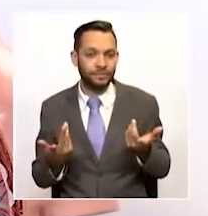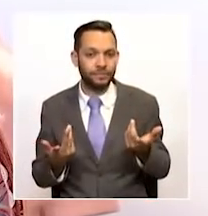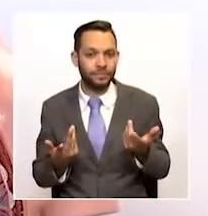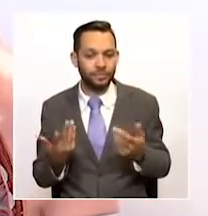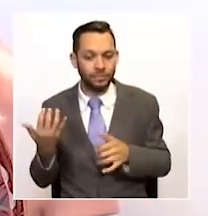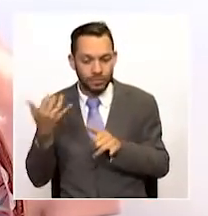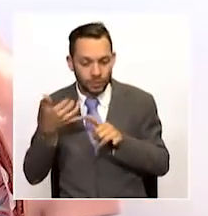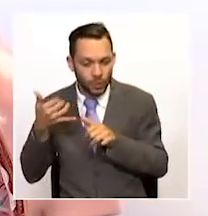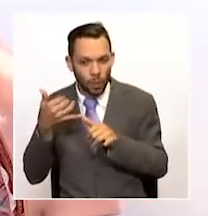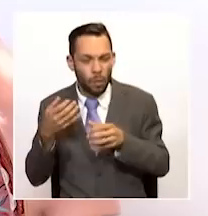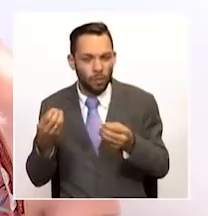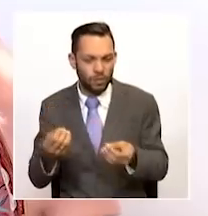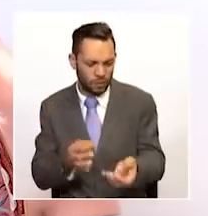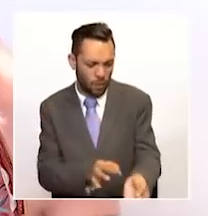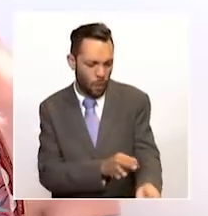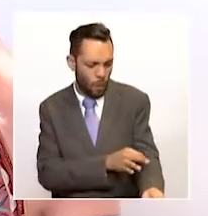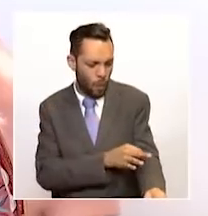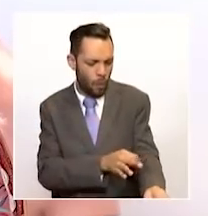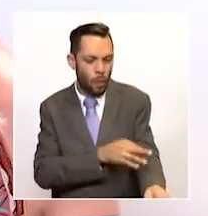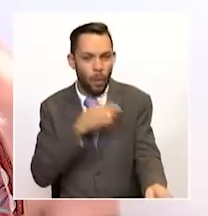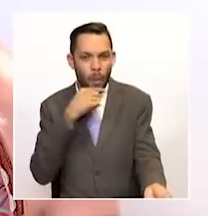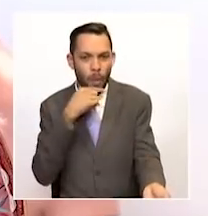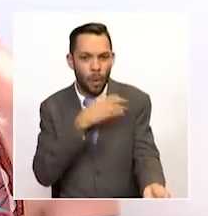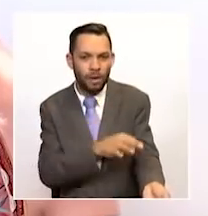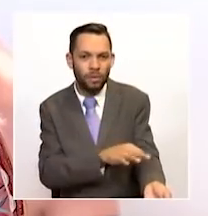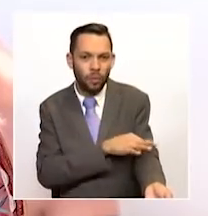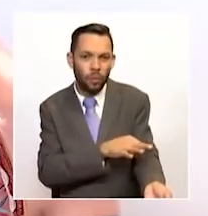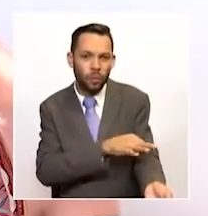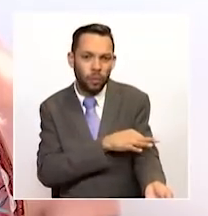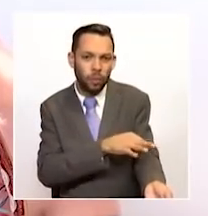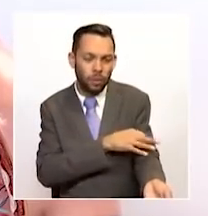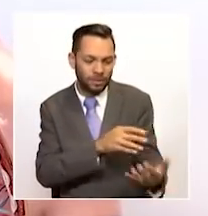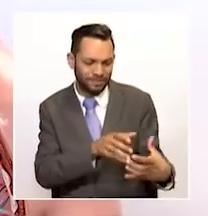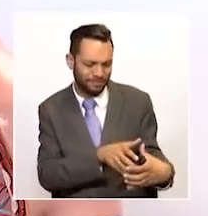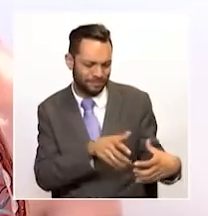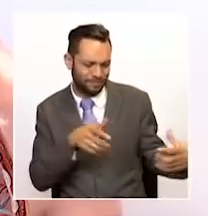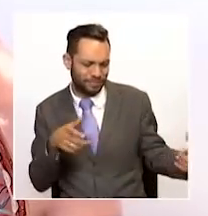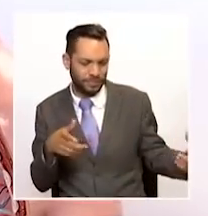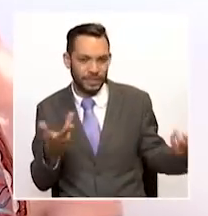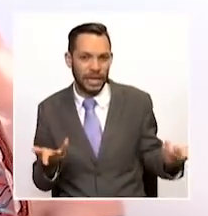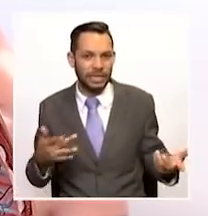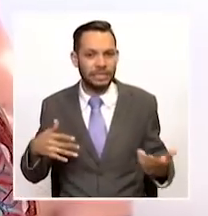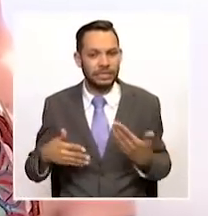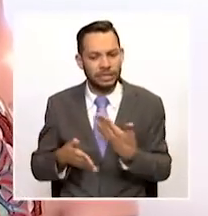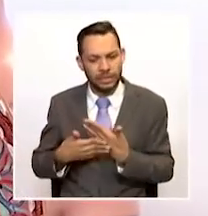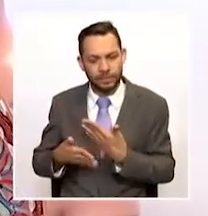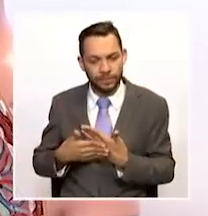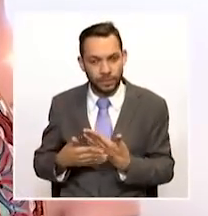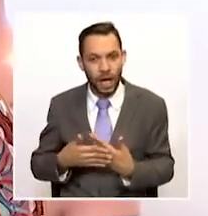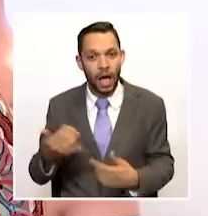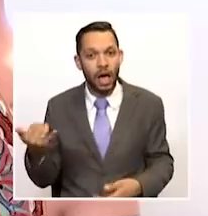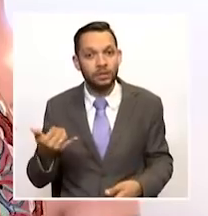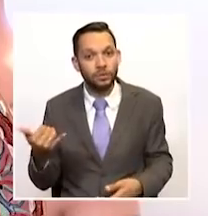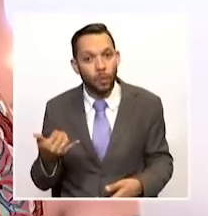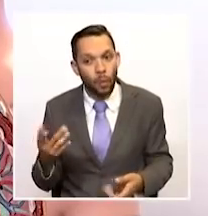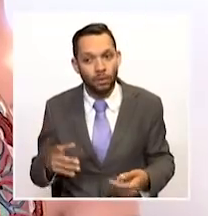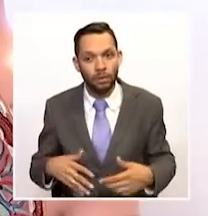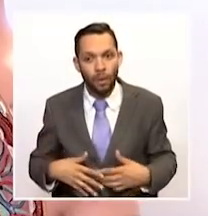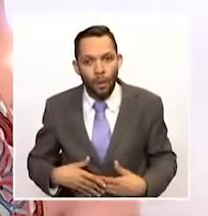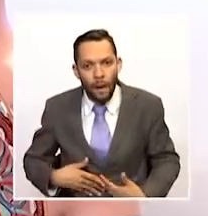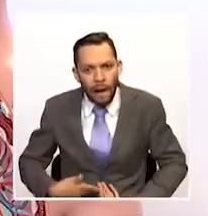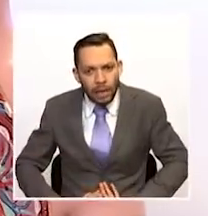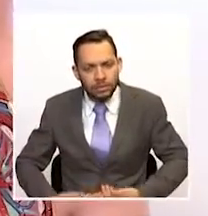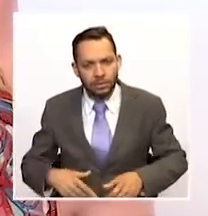dijo eso se llenó de glóbulos rojos los gases arteriales alteraron y la sintomatología porque se ponen azules porque se cansan porque se hinchan